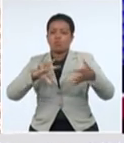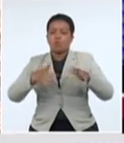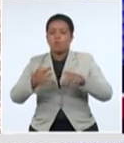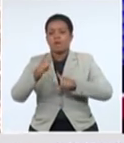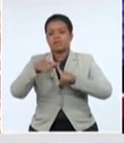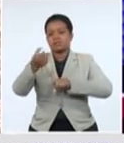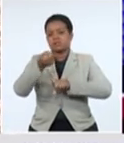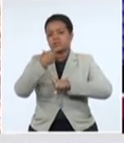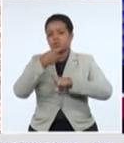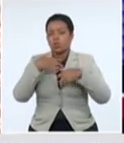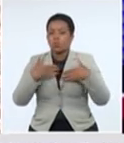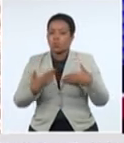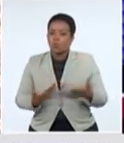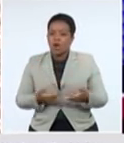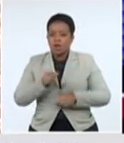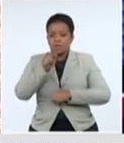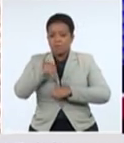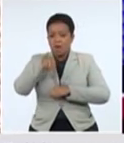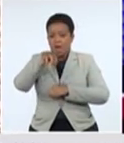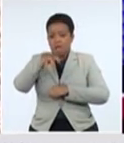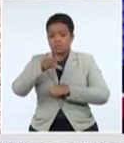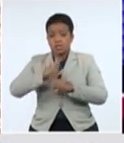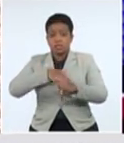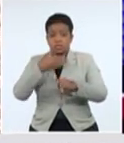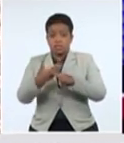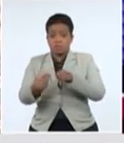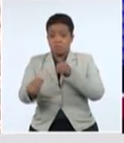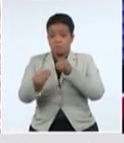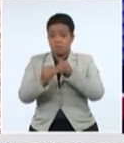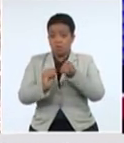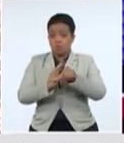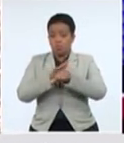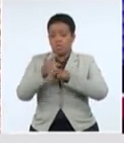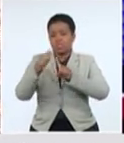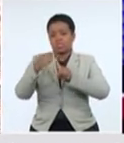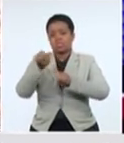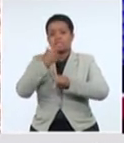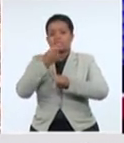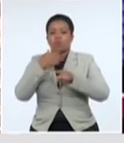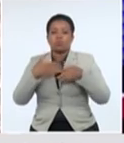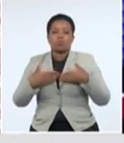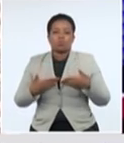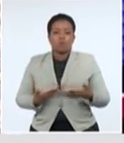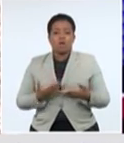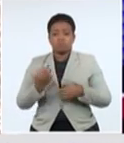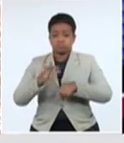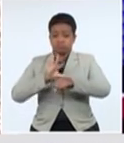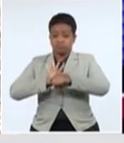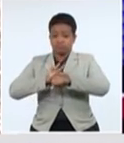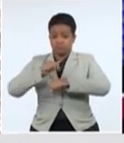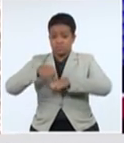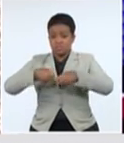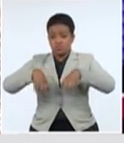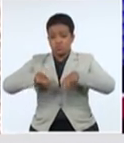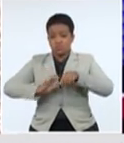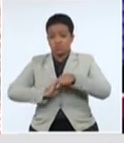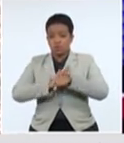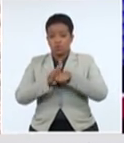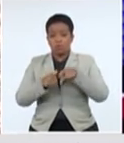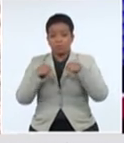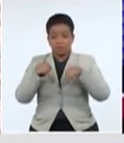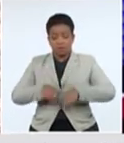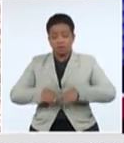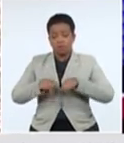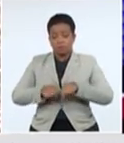pacientes oncológicos una vez que han padecido esta terrible enfermedad en el contexto de la pandemia de COVID-19. Para